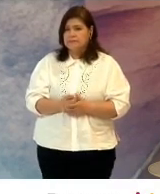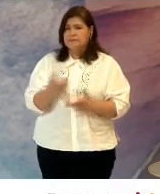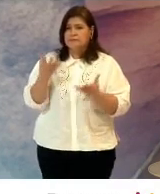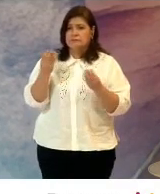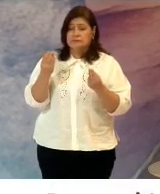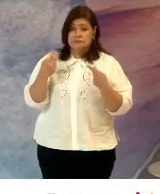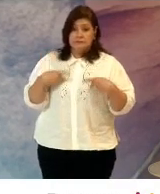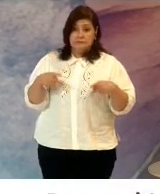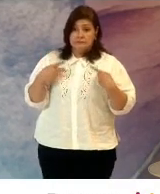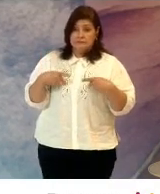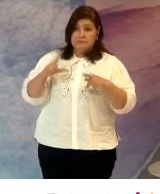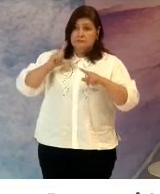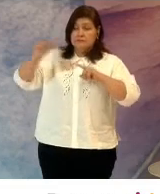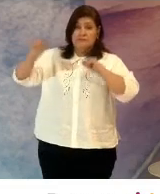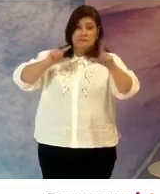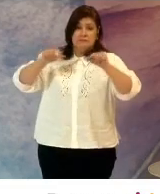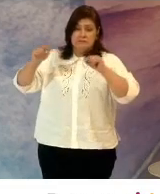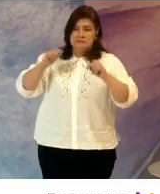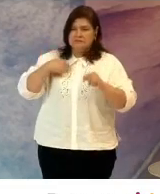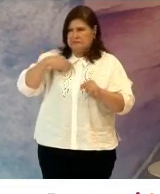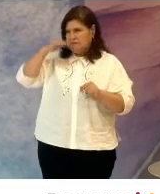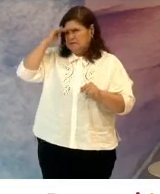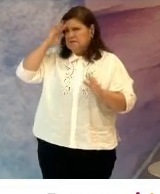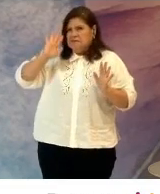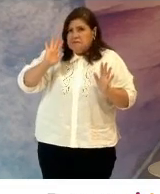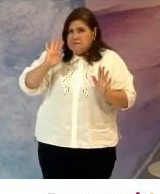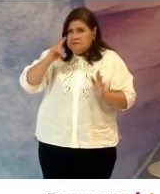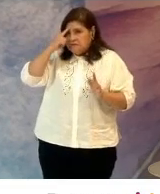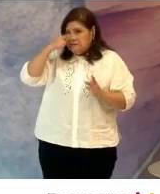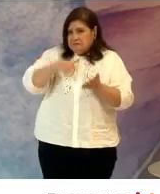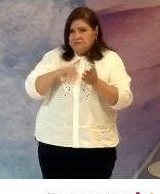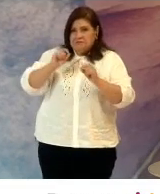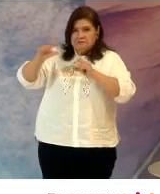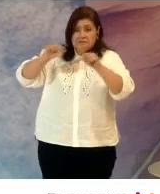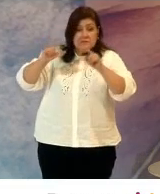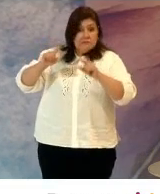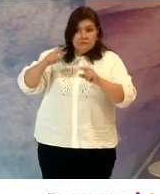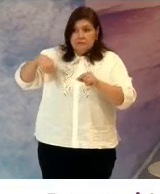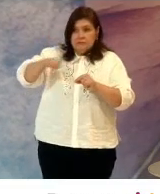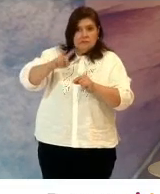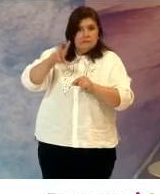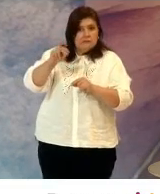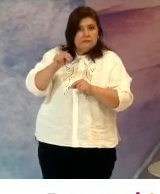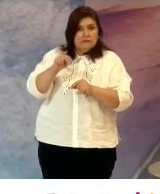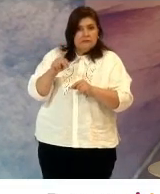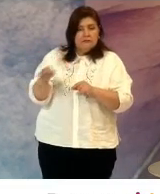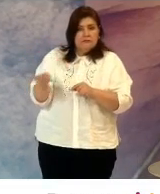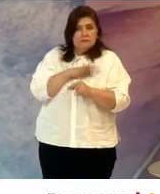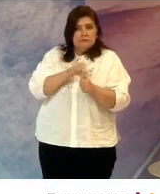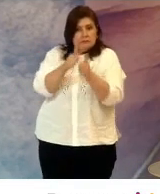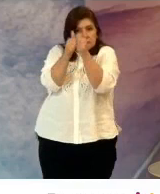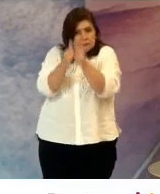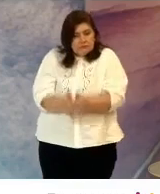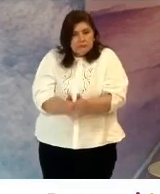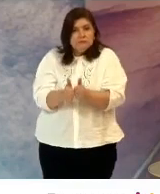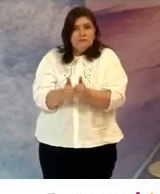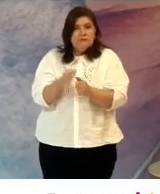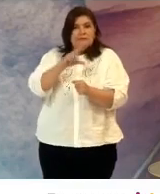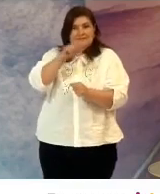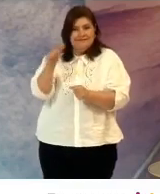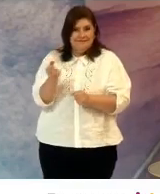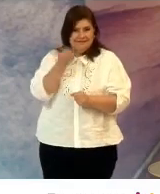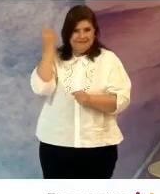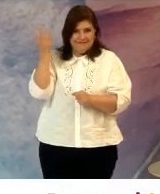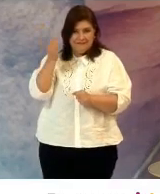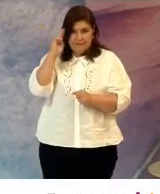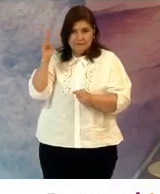mucha gente se tuvo que ir. Eso pensábamos, que se iban a ir, pero en realidad todos se quedaron después de esta ponencia magistral